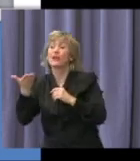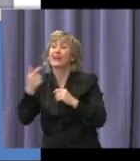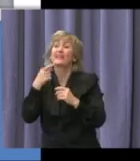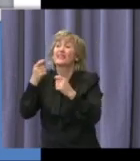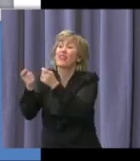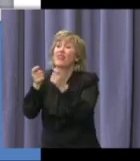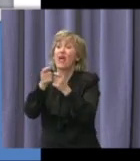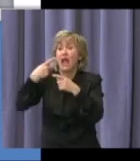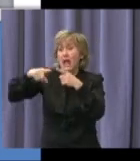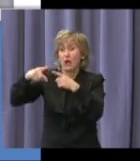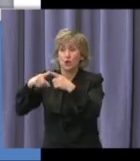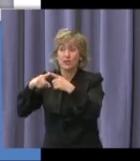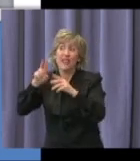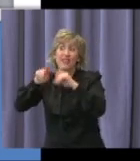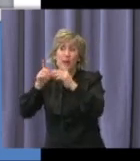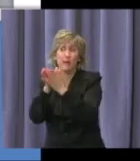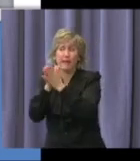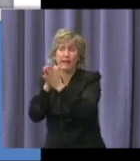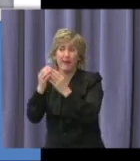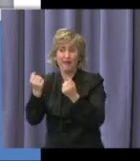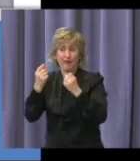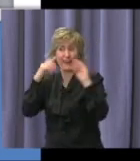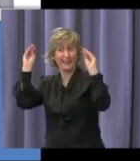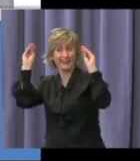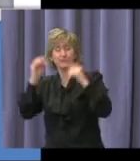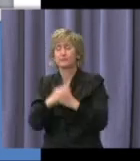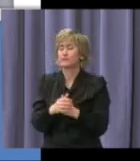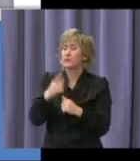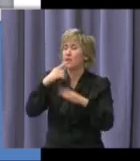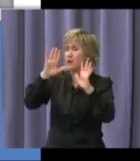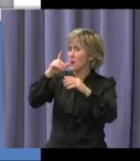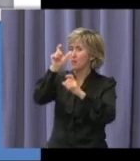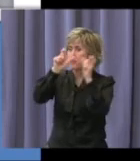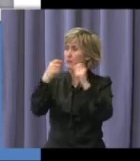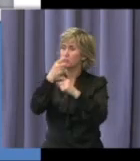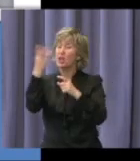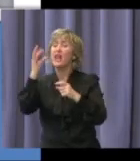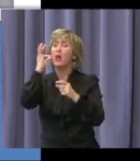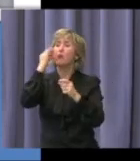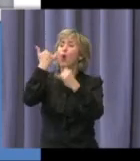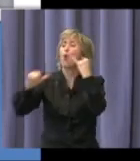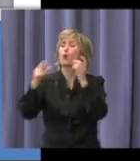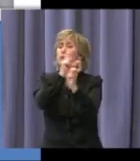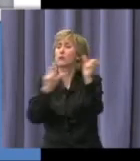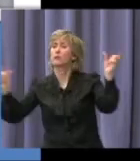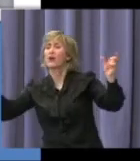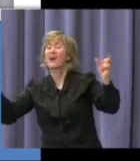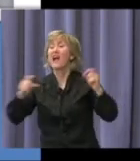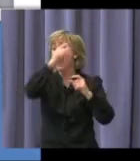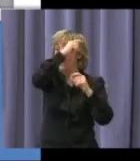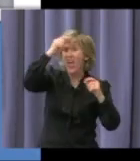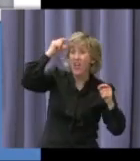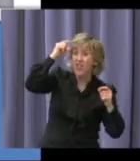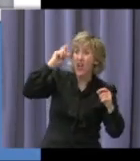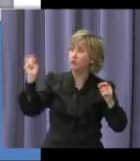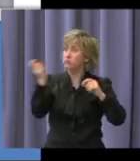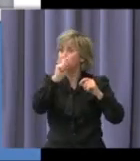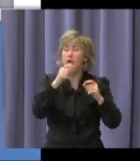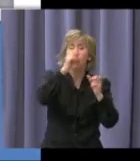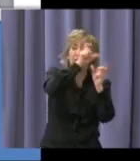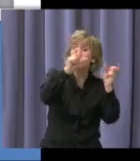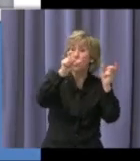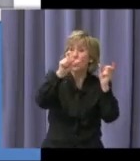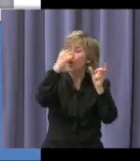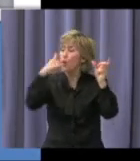a las cosas, al énfasis. Oye, qué curioso, vamos a nombrar una serie de personas y la mujer en el último lugar, Rafa Nadal, Pablo Carreño, Carla Suárez. Pero